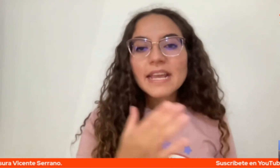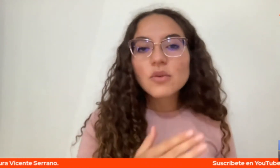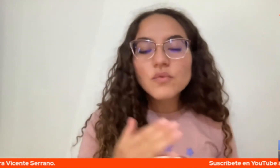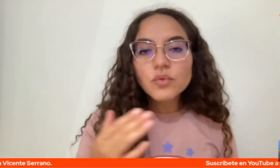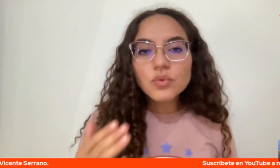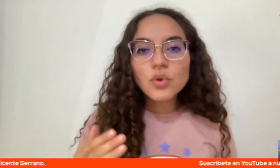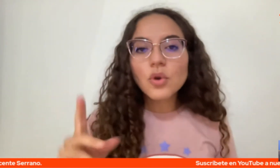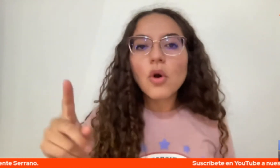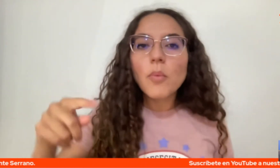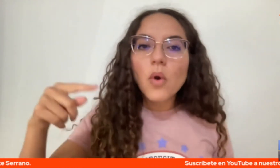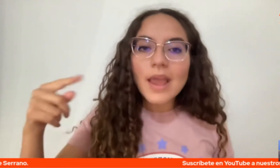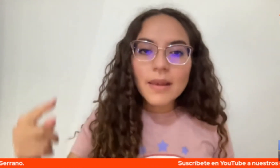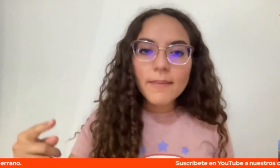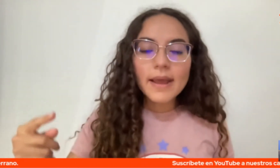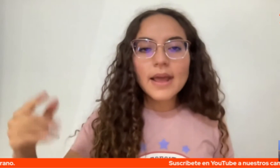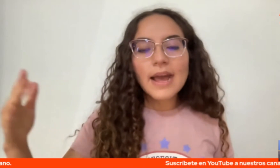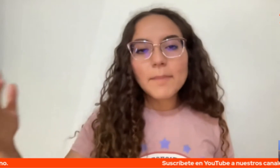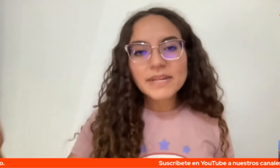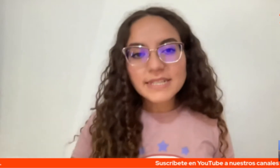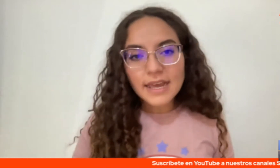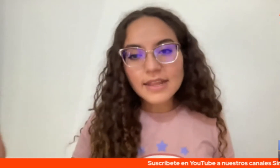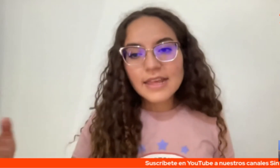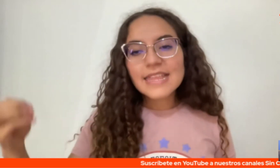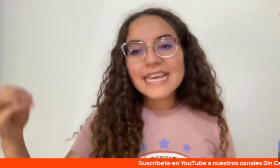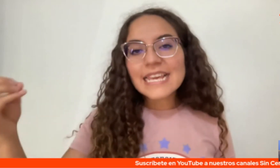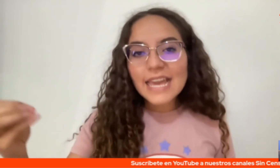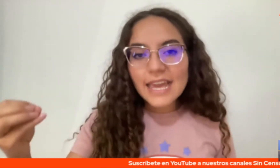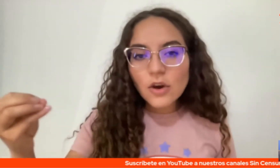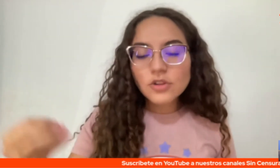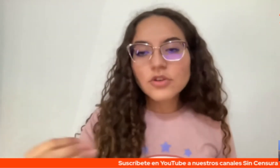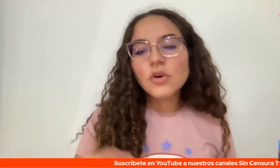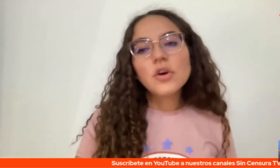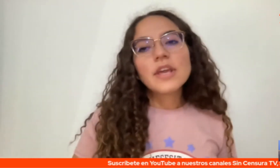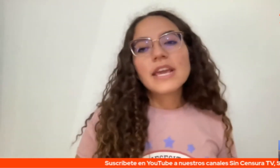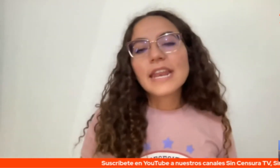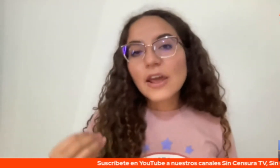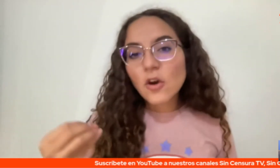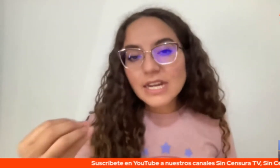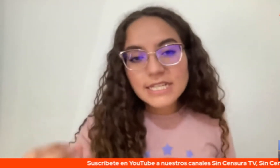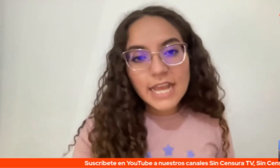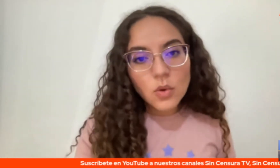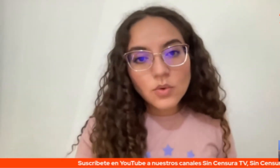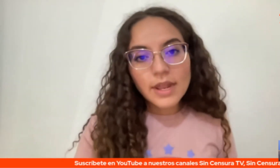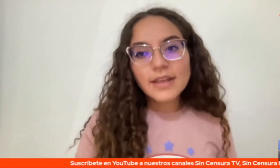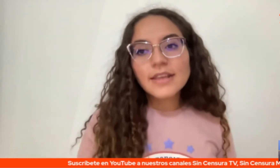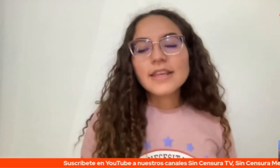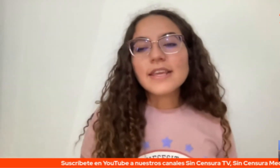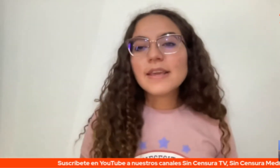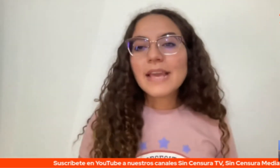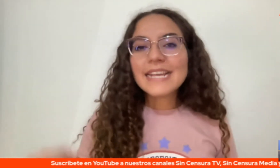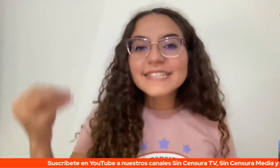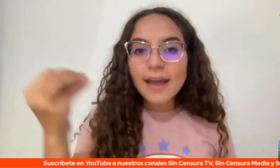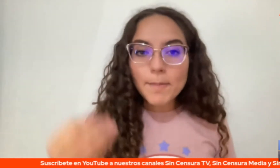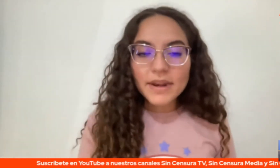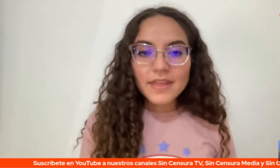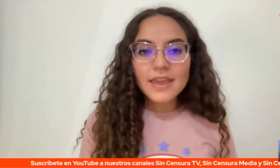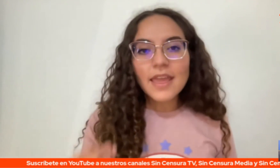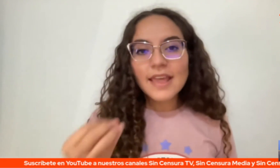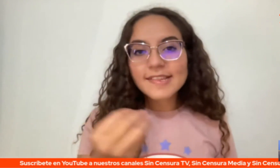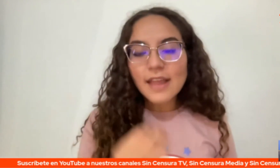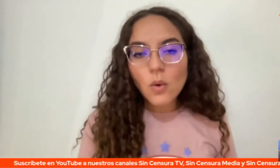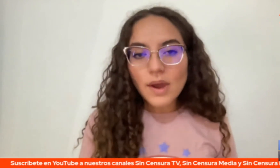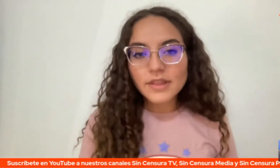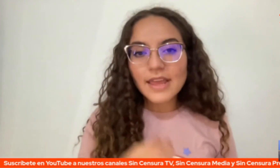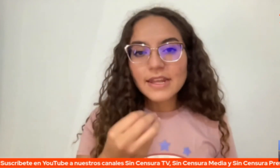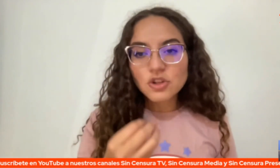sociales, para que en un futuro no vuelva a pasar de que llegue otro Genaro García Luna y eche a